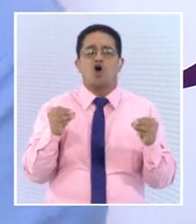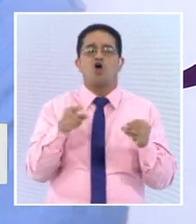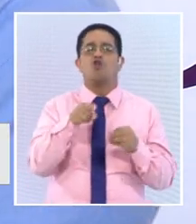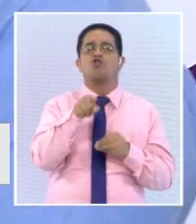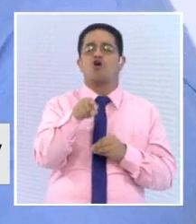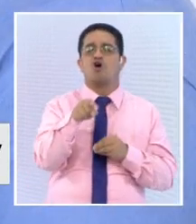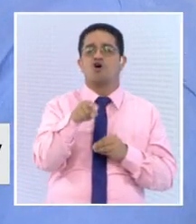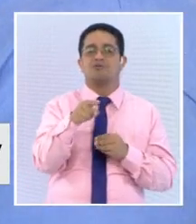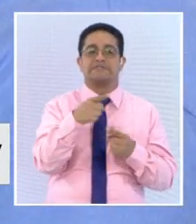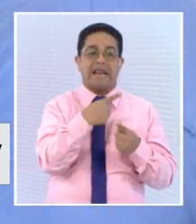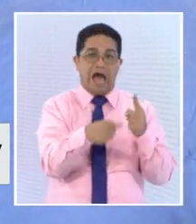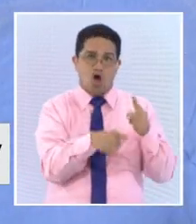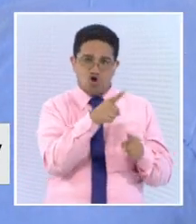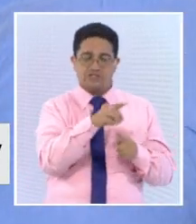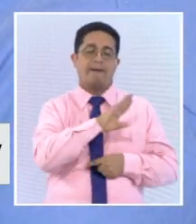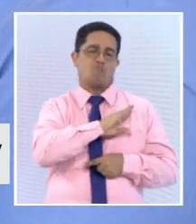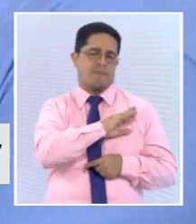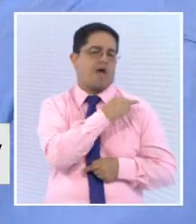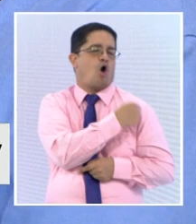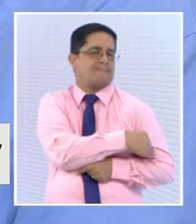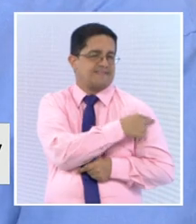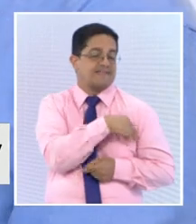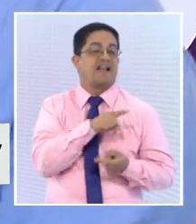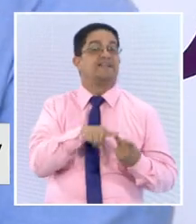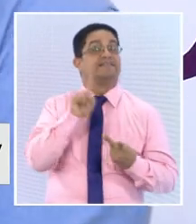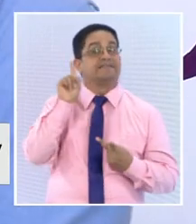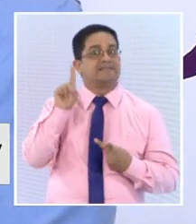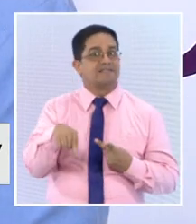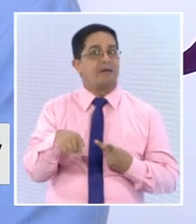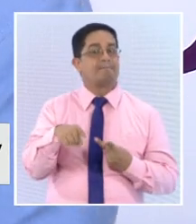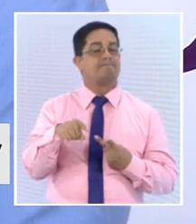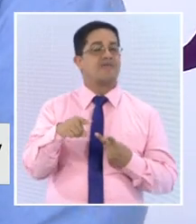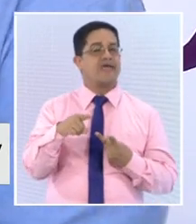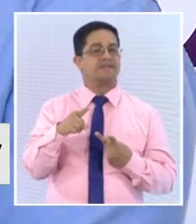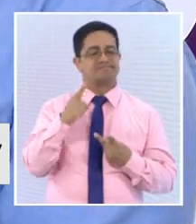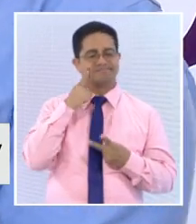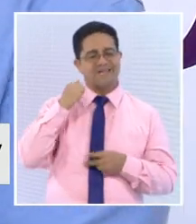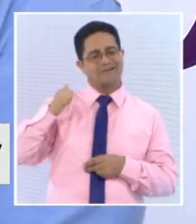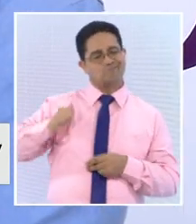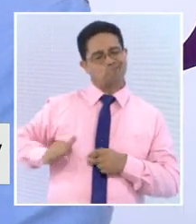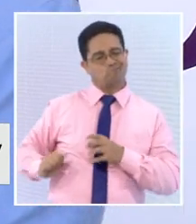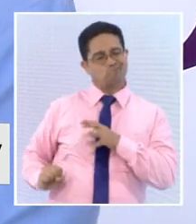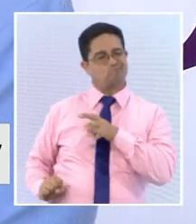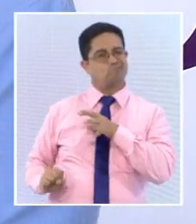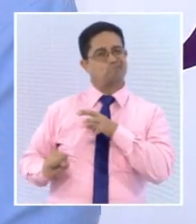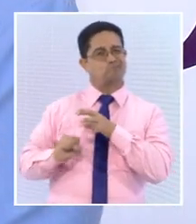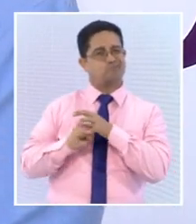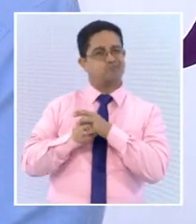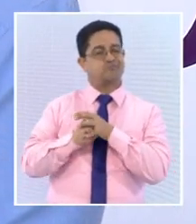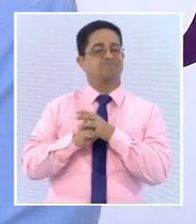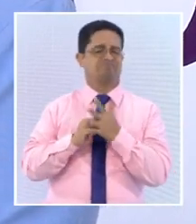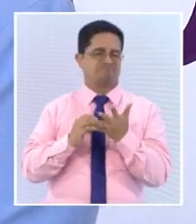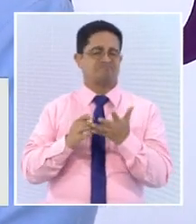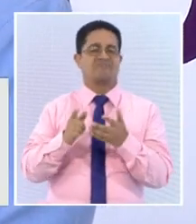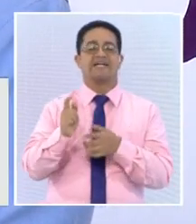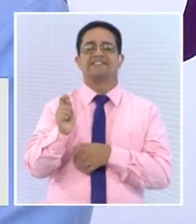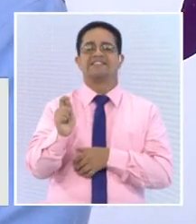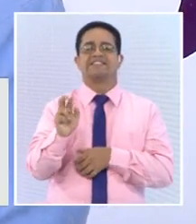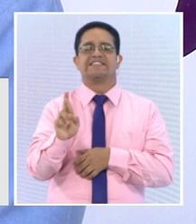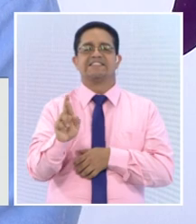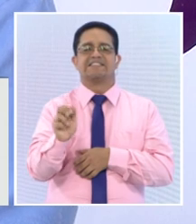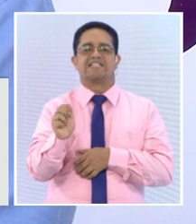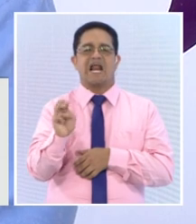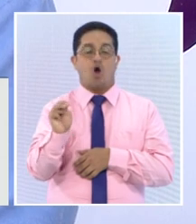la parte de Impornet Espinal se dedica a todo lo que son reemplazos articulares en áreas como traumatología,